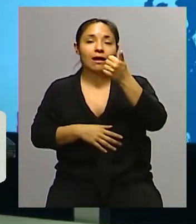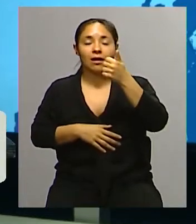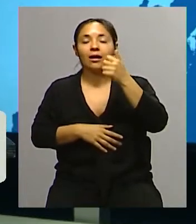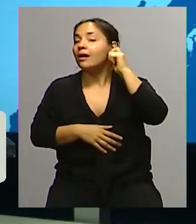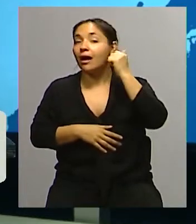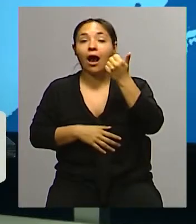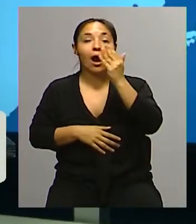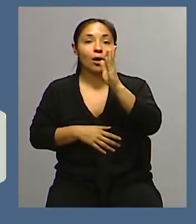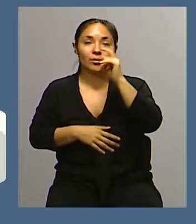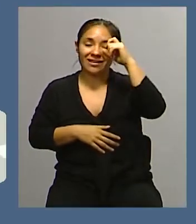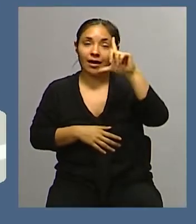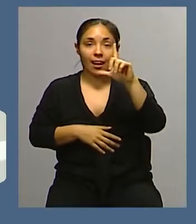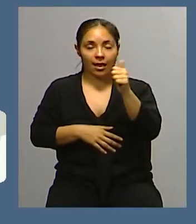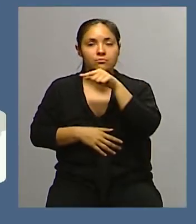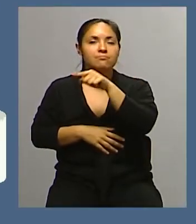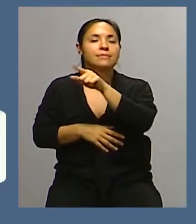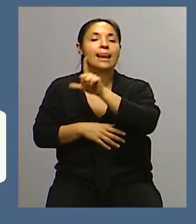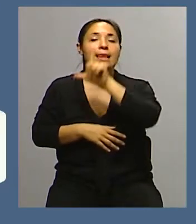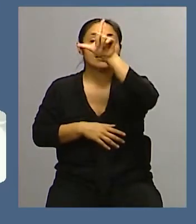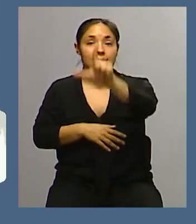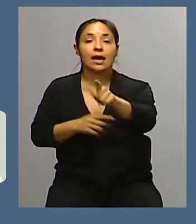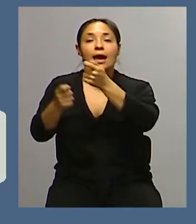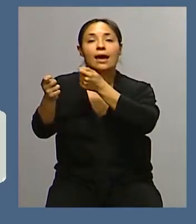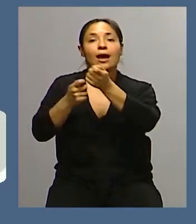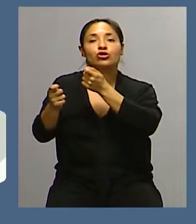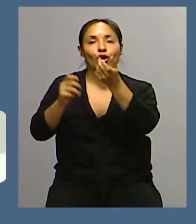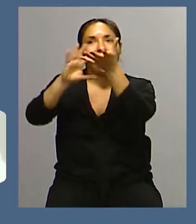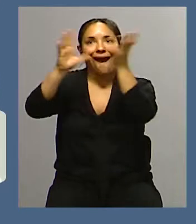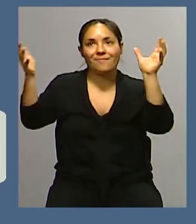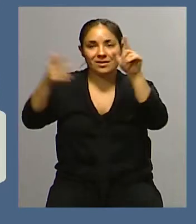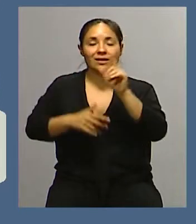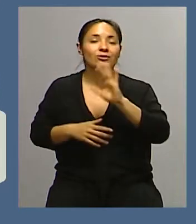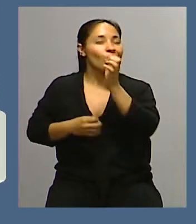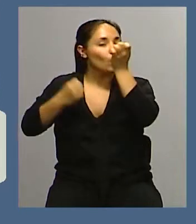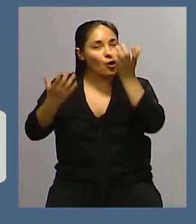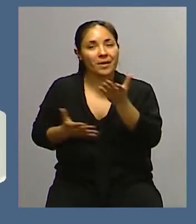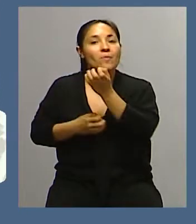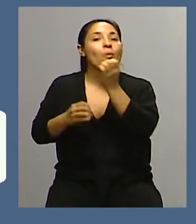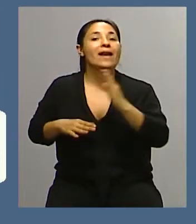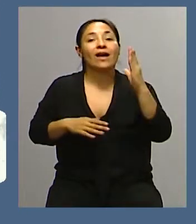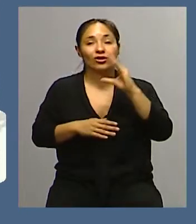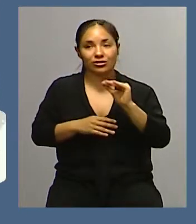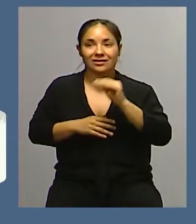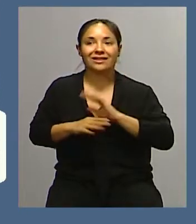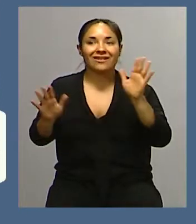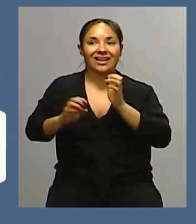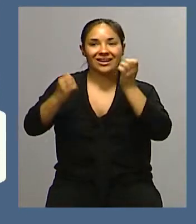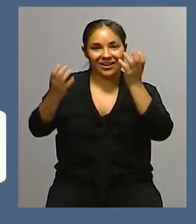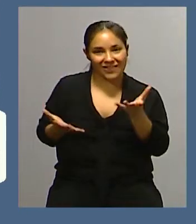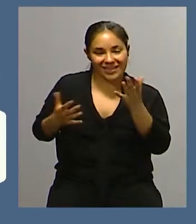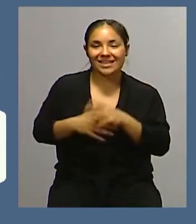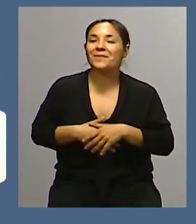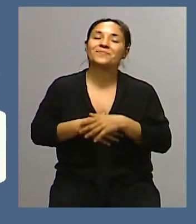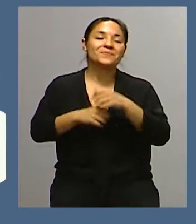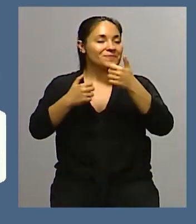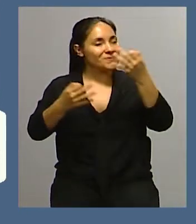Gestión Ambiental, a que le vamos a dar la bienvenida. Gabriela, ¿cómo estás? Buenas noches. Hola, ¿cómo están ustedes? ¿Qué tal? Muy bien.